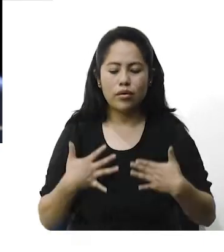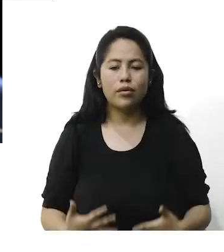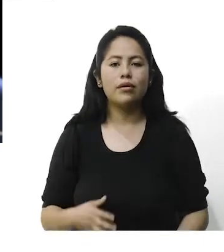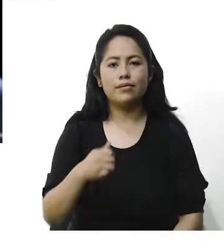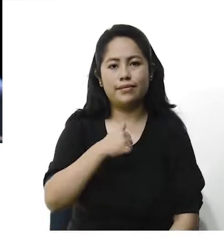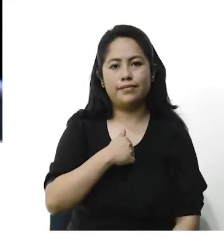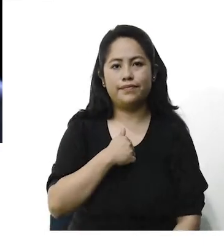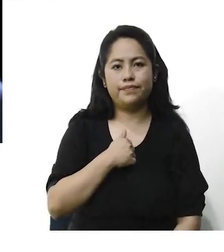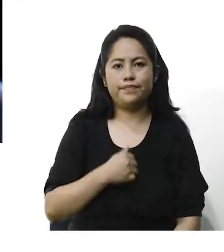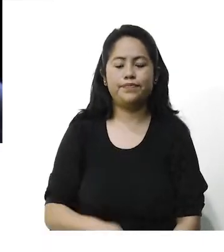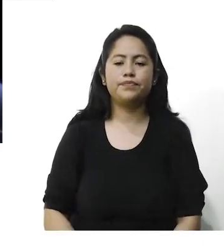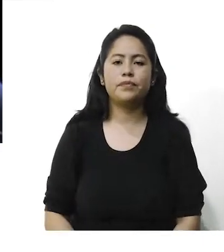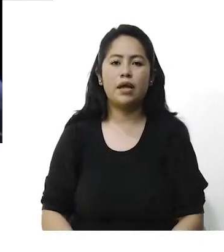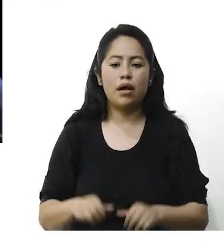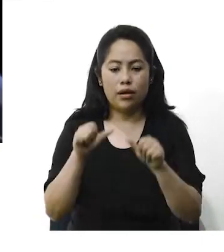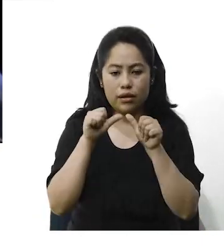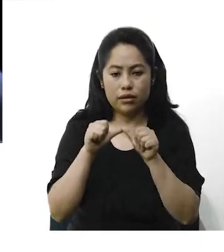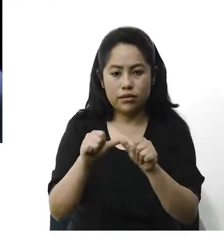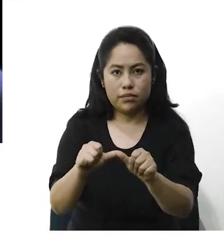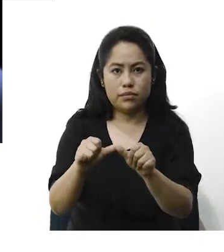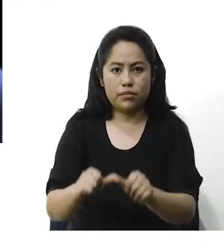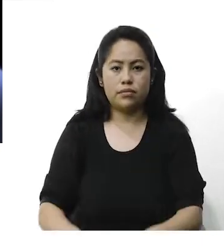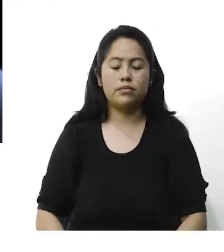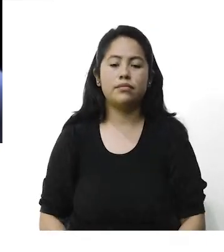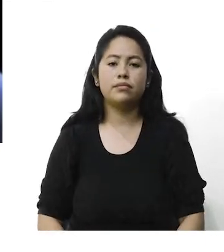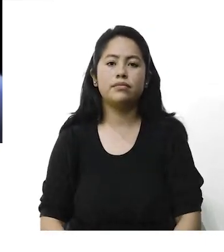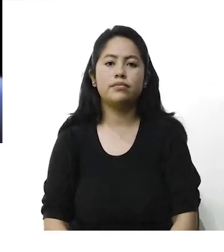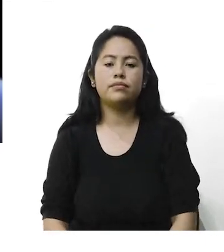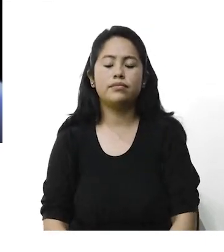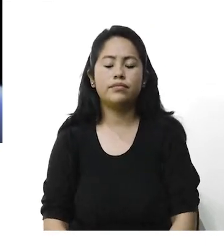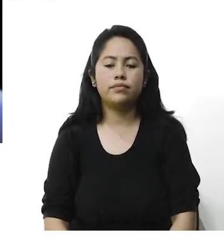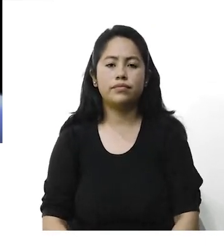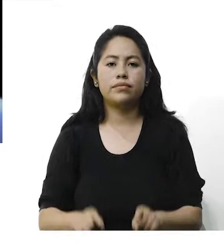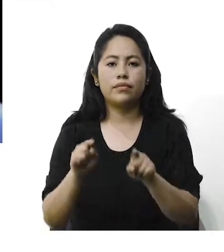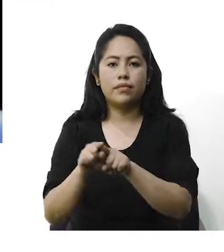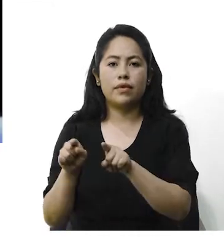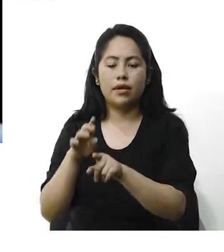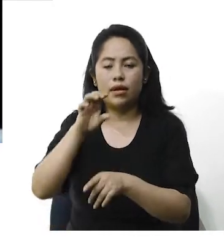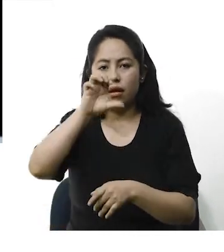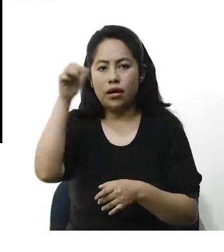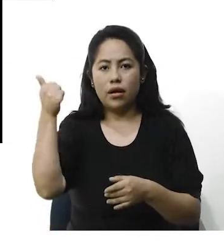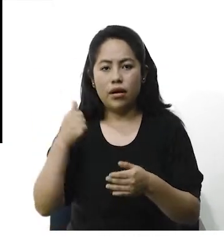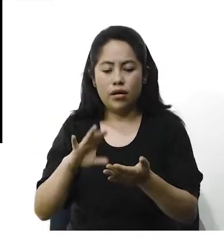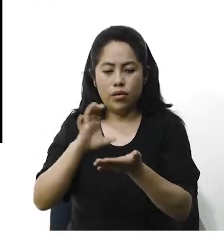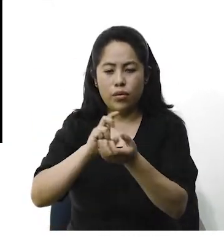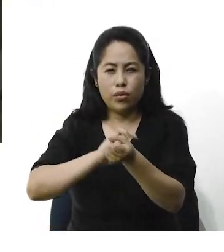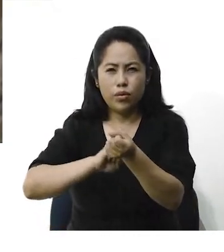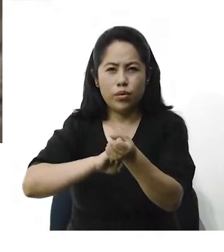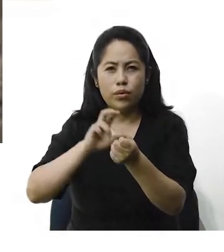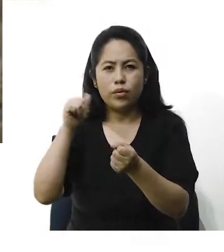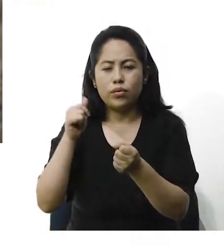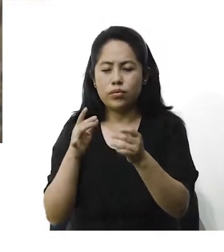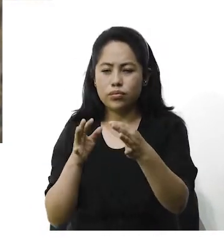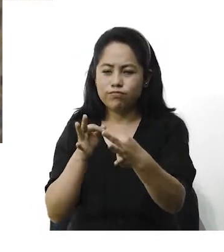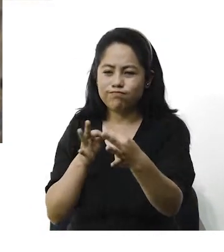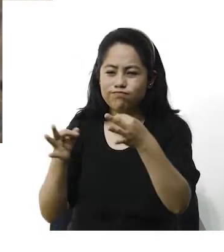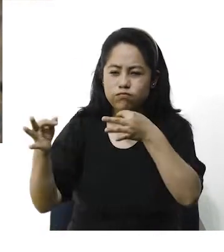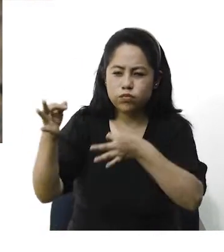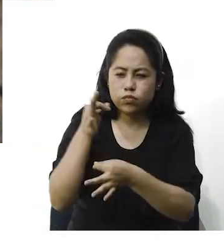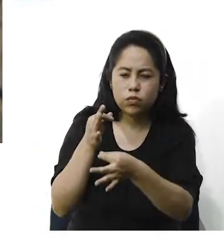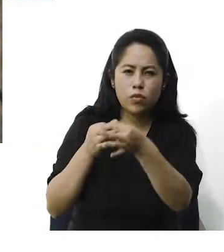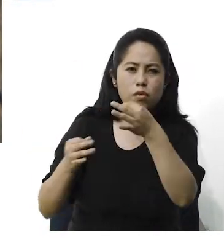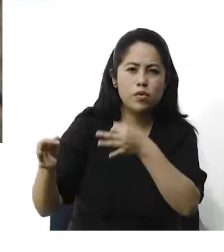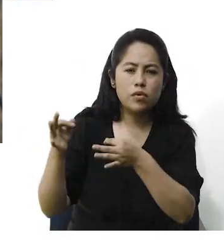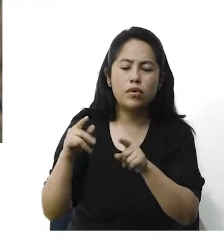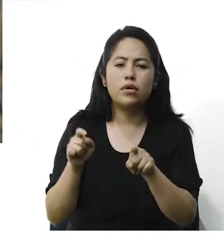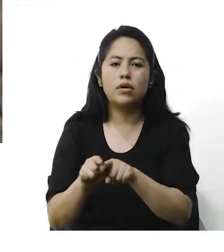interneuronas son aquellas las cuales interactúan entre las células